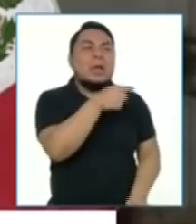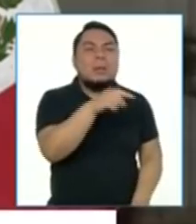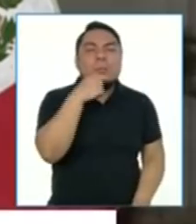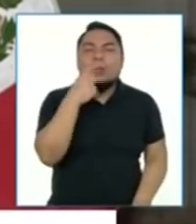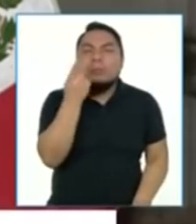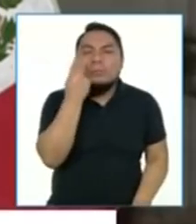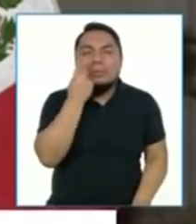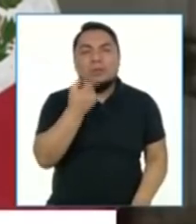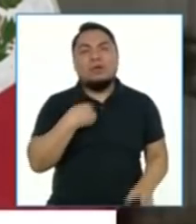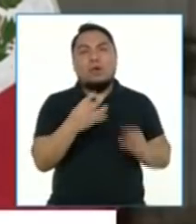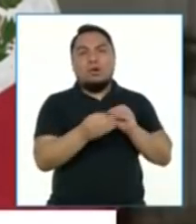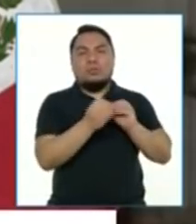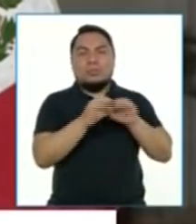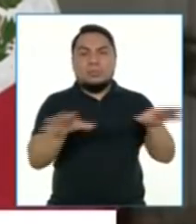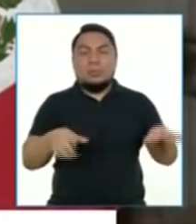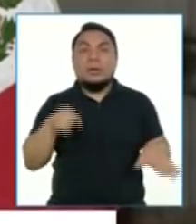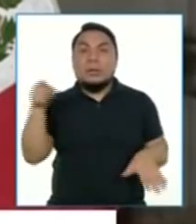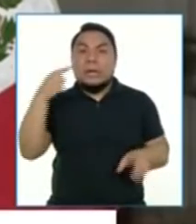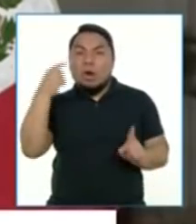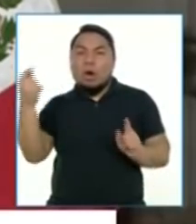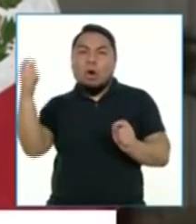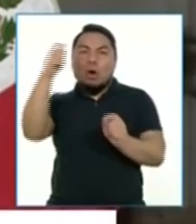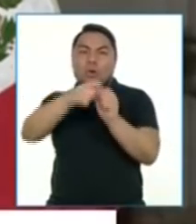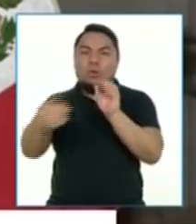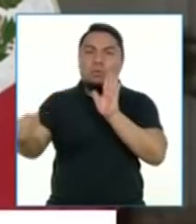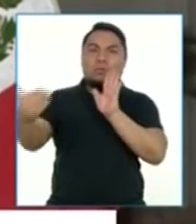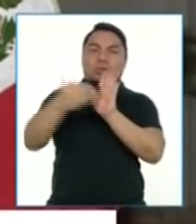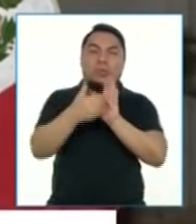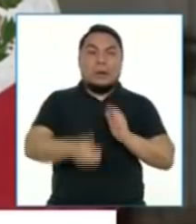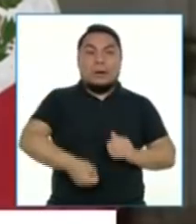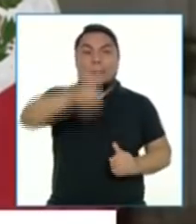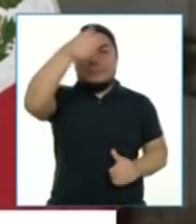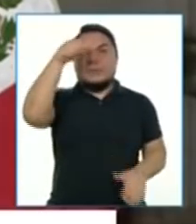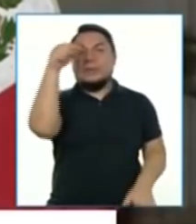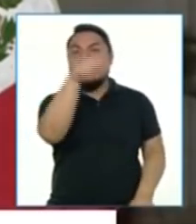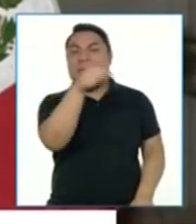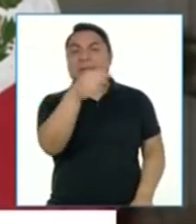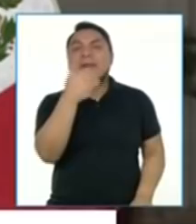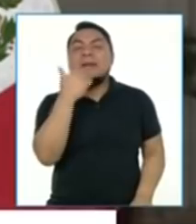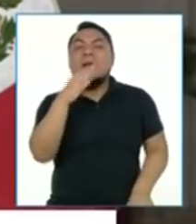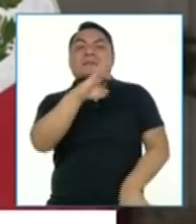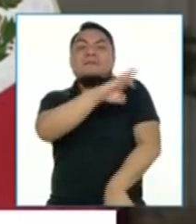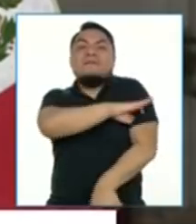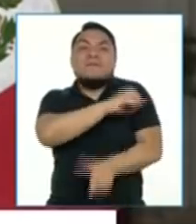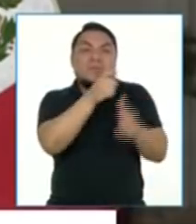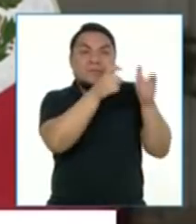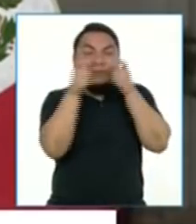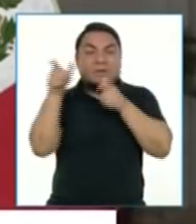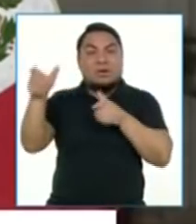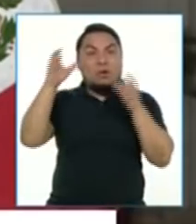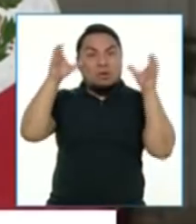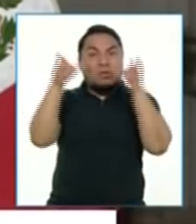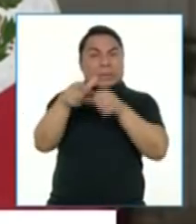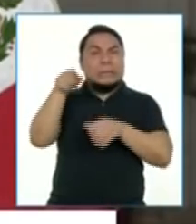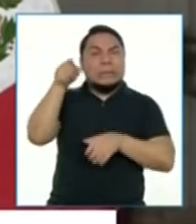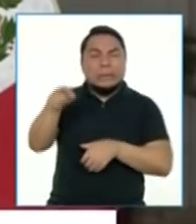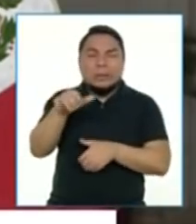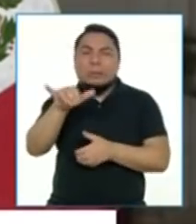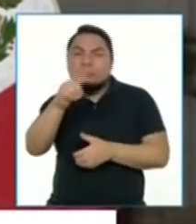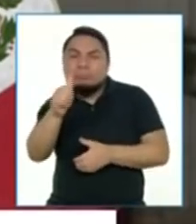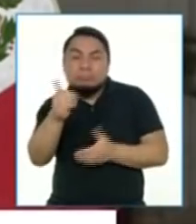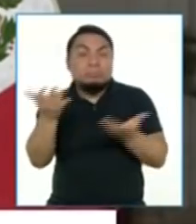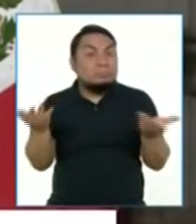mucho audio basura hay mucho audio que no tiene relevancia que se es más inverosímil pero las reuniones las reuniones dentro de palacio son bien